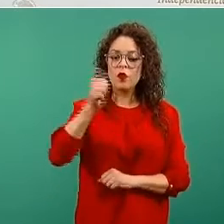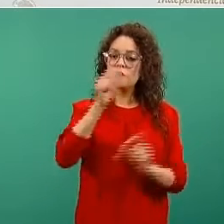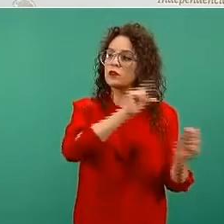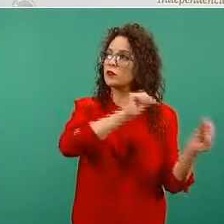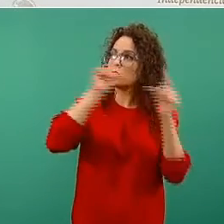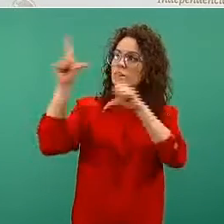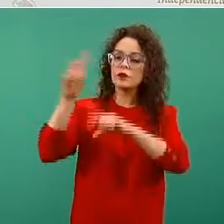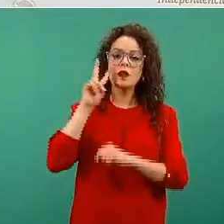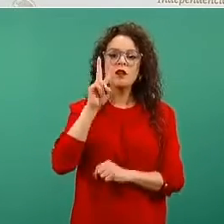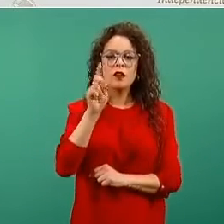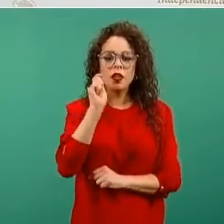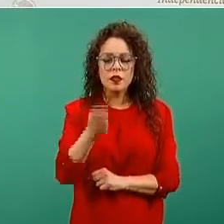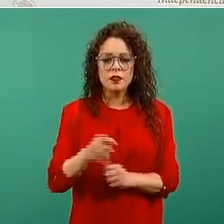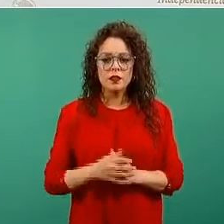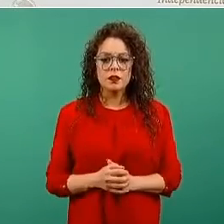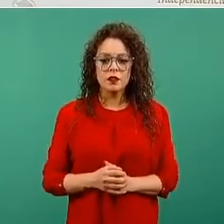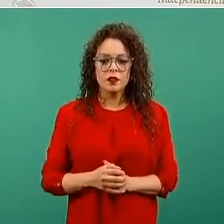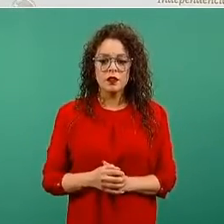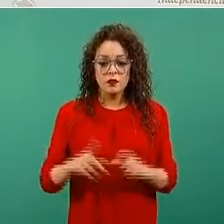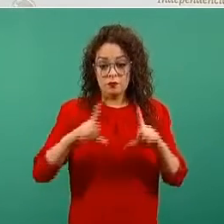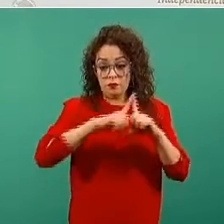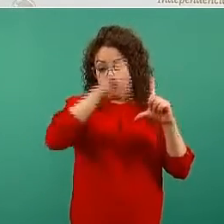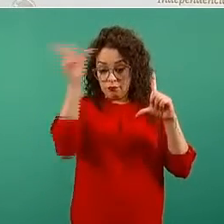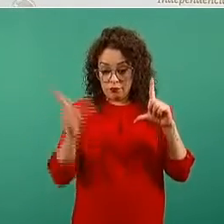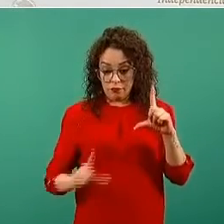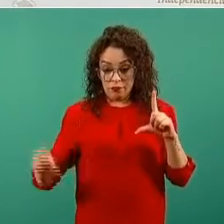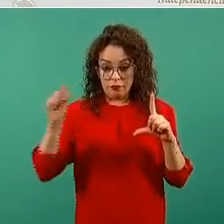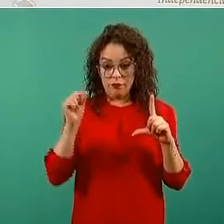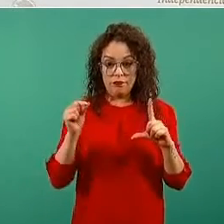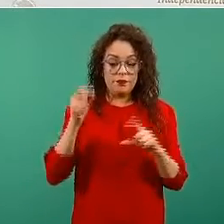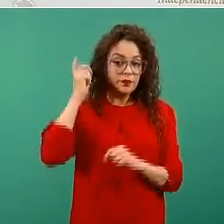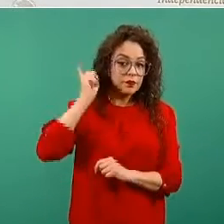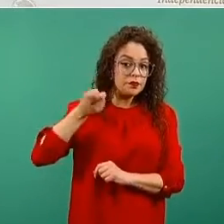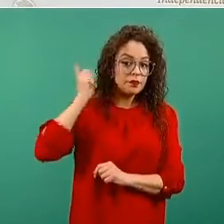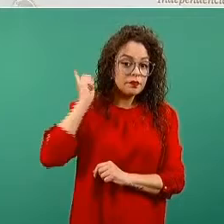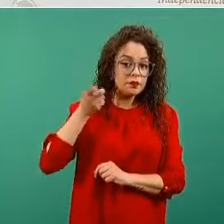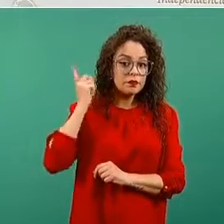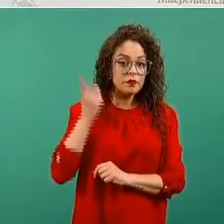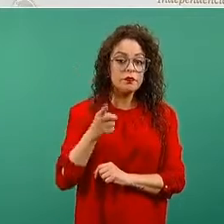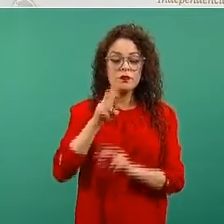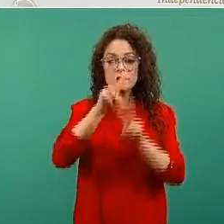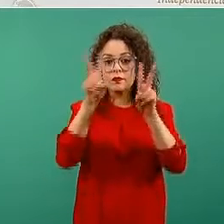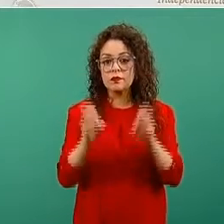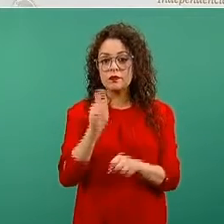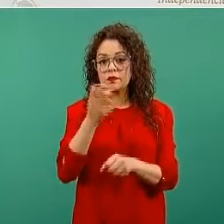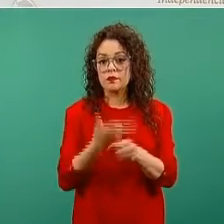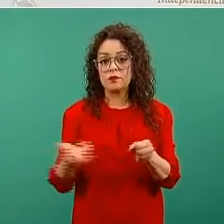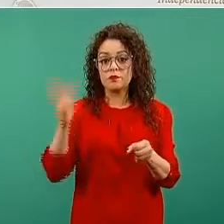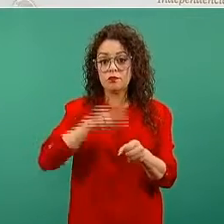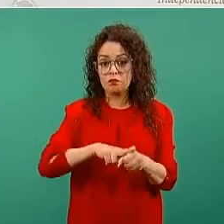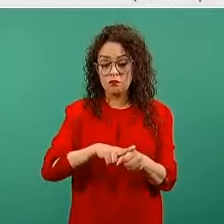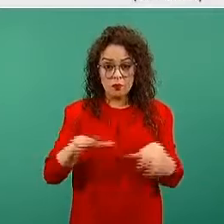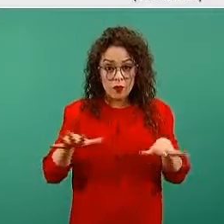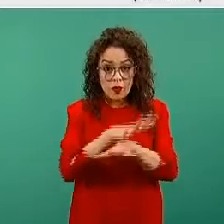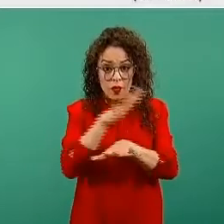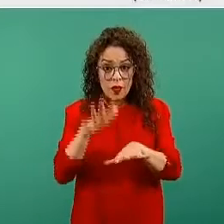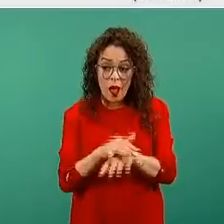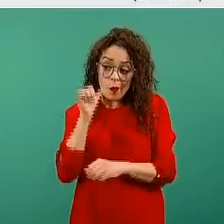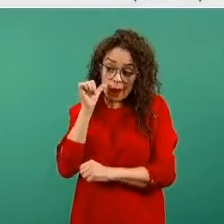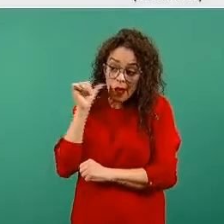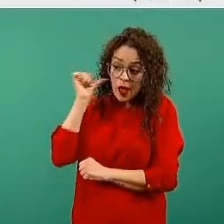actualizar también la ocupación nacional de manera diaria. No tenemos cambios en relación al día de ayer, sigue siendo de